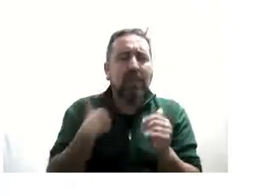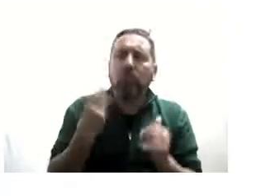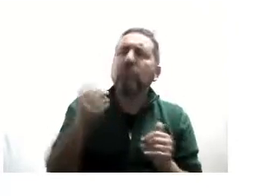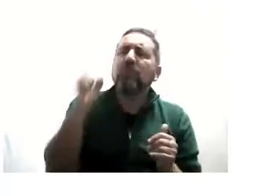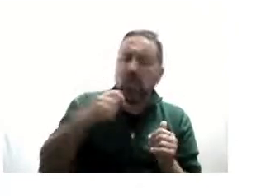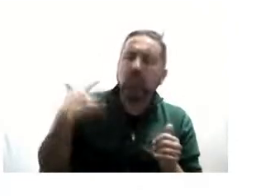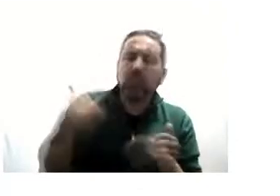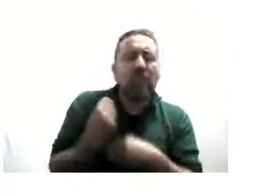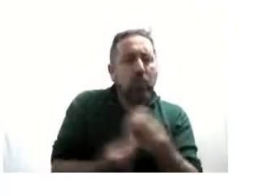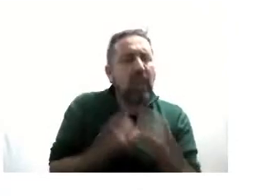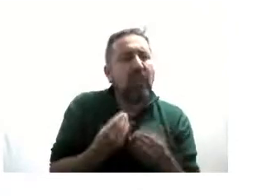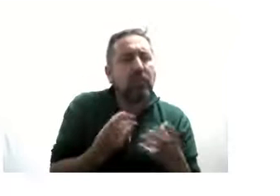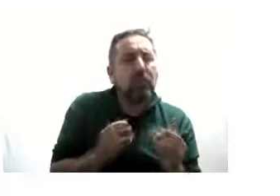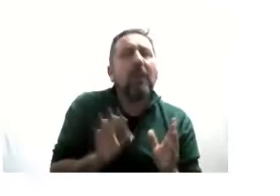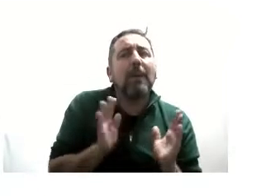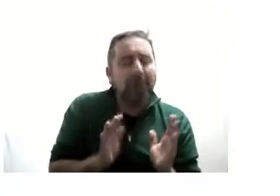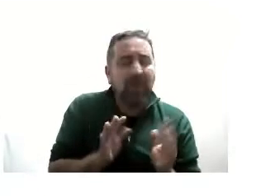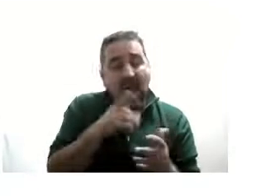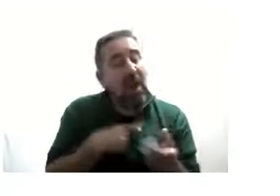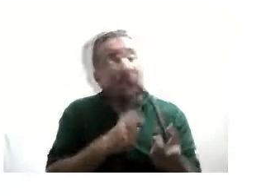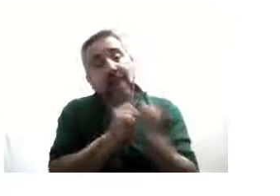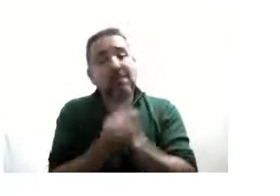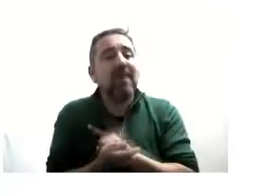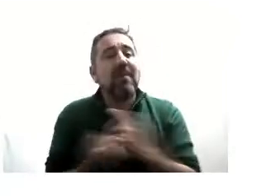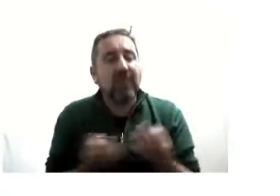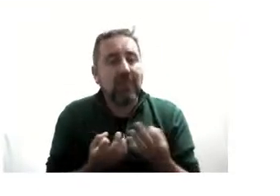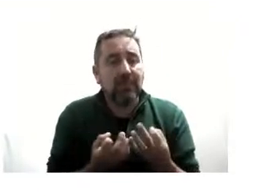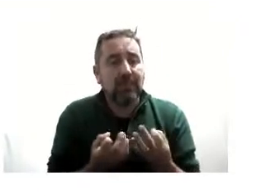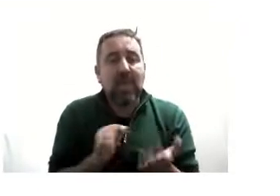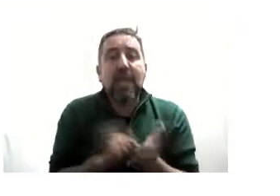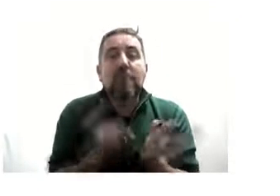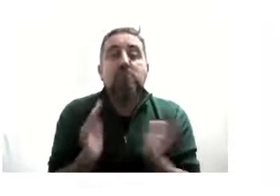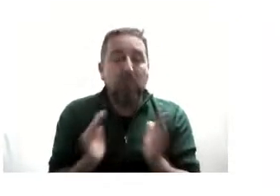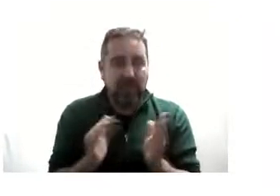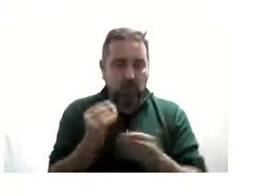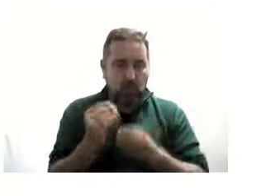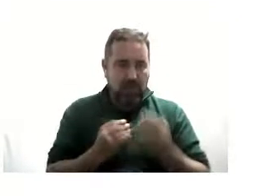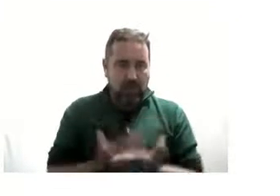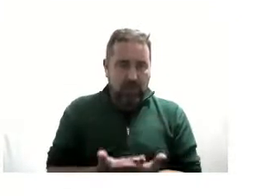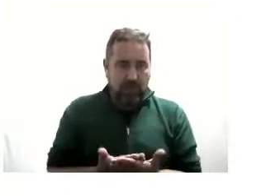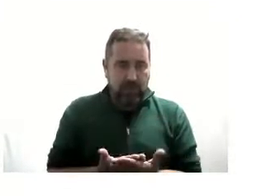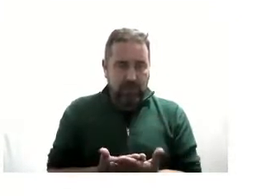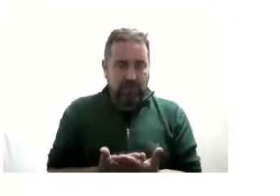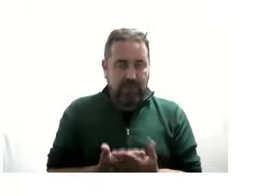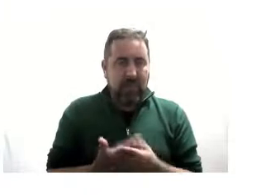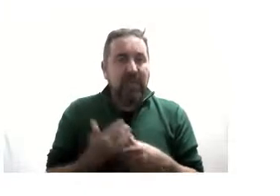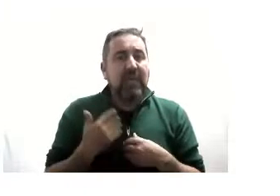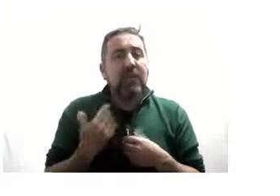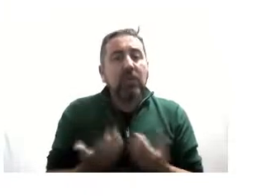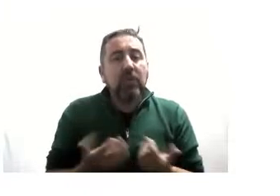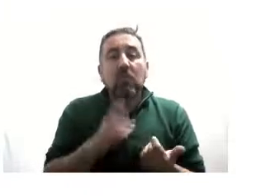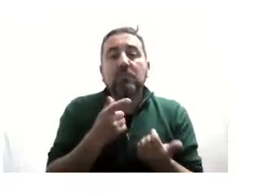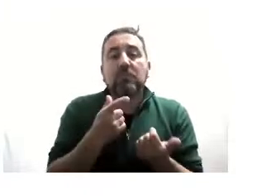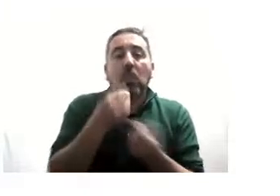utilizándose, pero quizá lo que ha variado ha sido en qué momento utilizarlos. Entonces, ¿cuándo están indicados, cuándo son